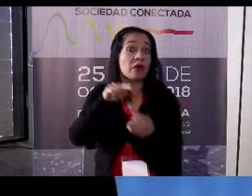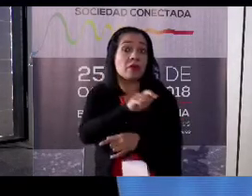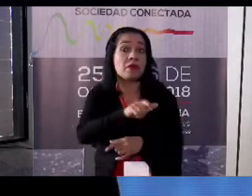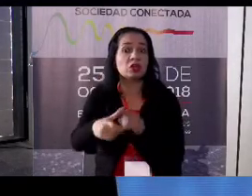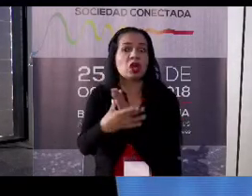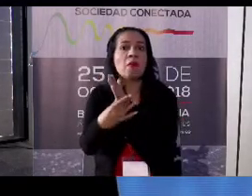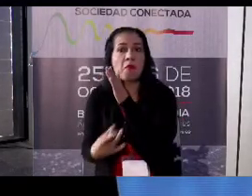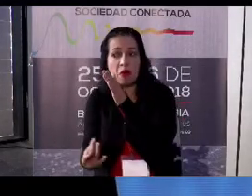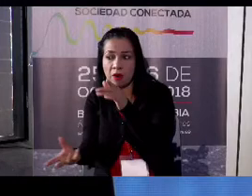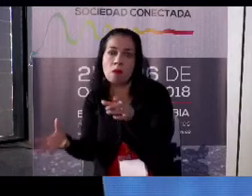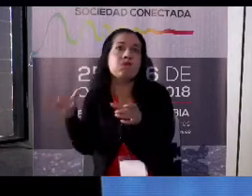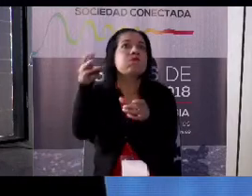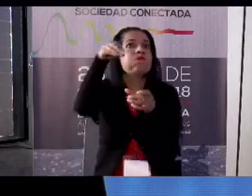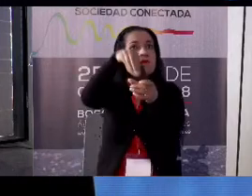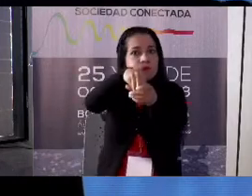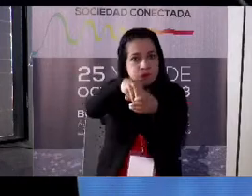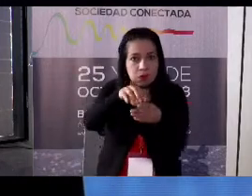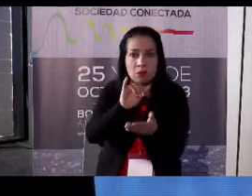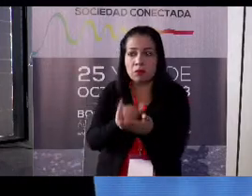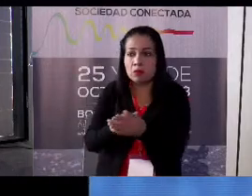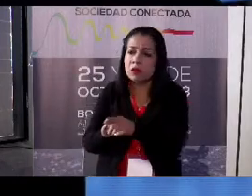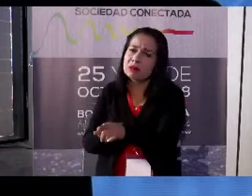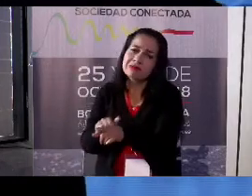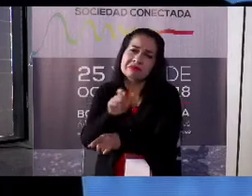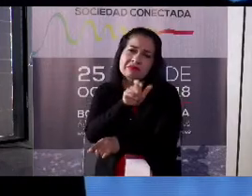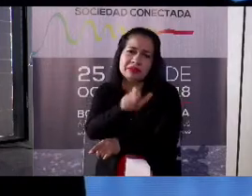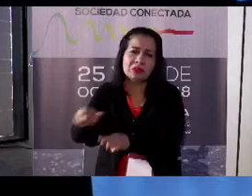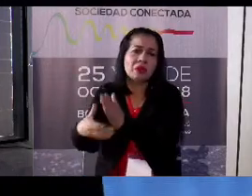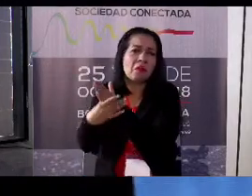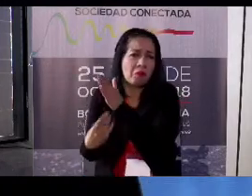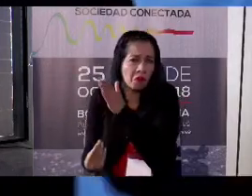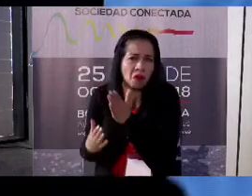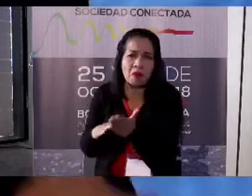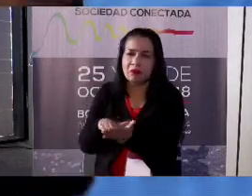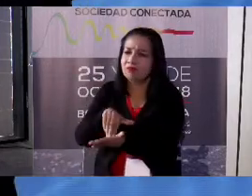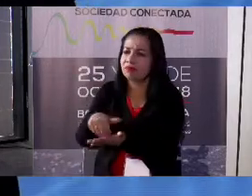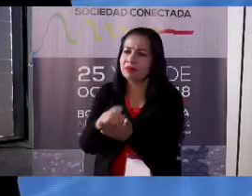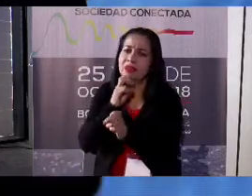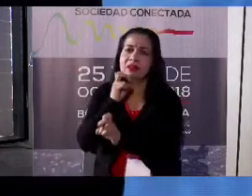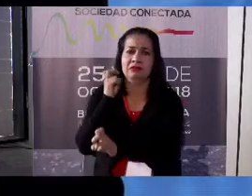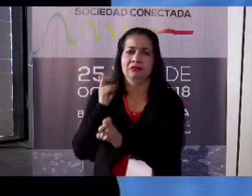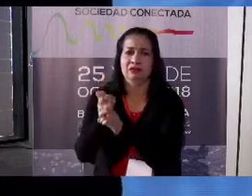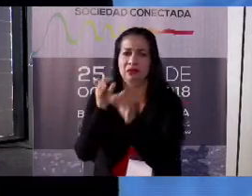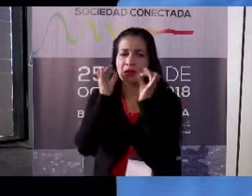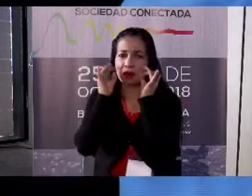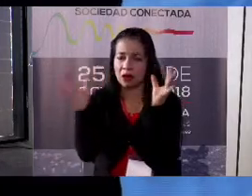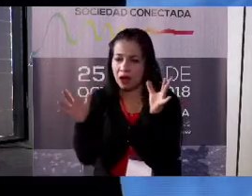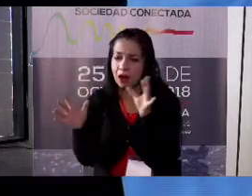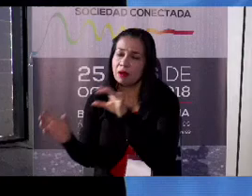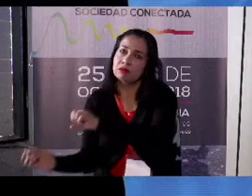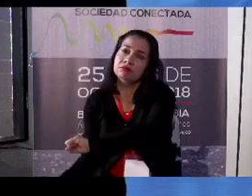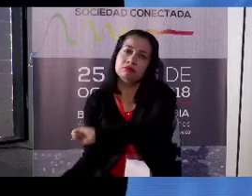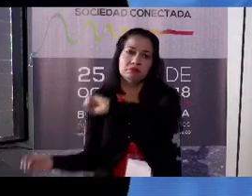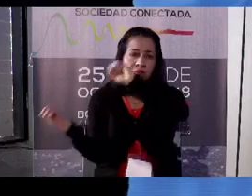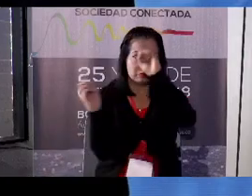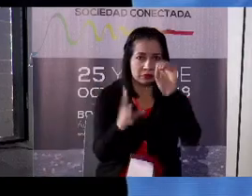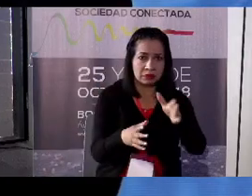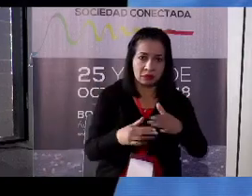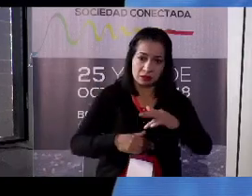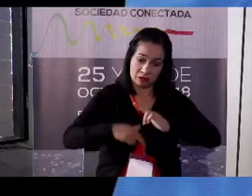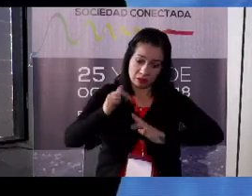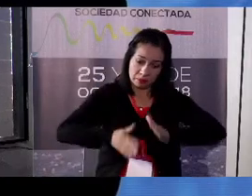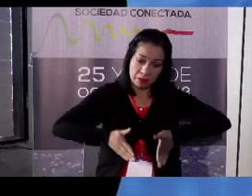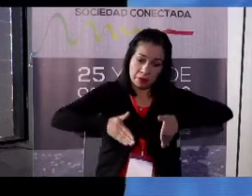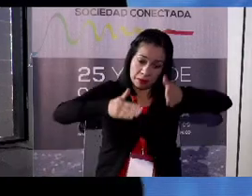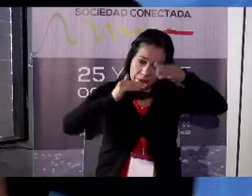esas personas que viven en condiciones muy vulnerables muy críticas y las trasladan a esos edificios de apartamentos que